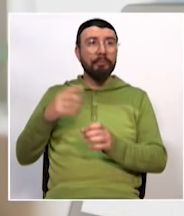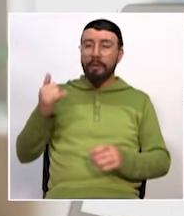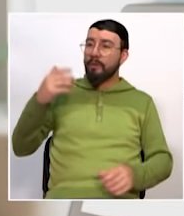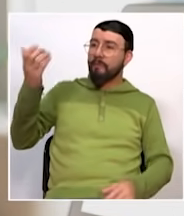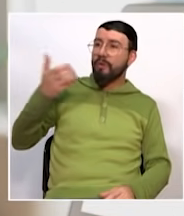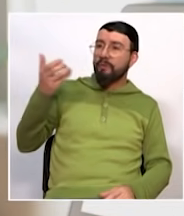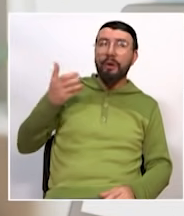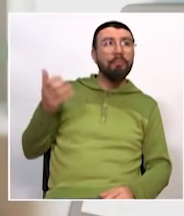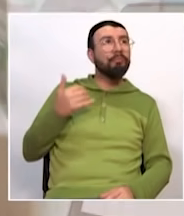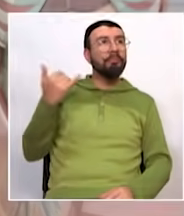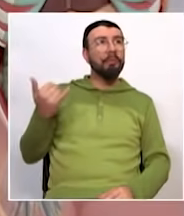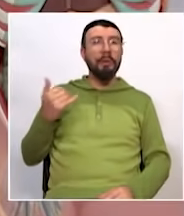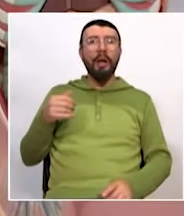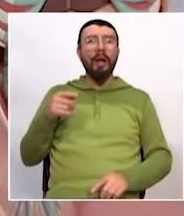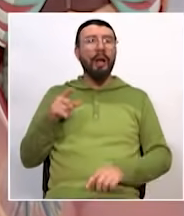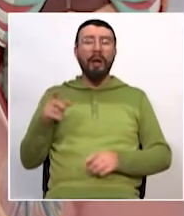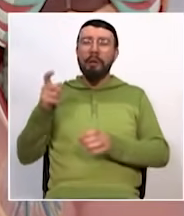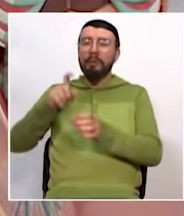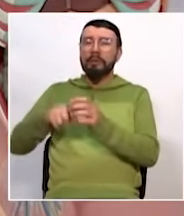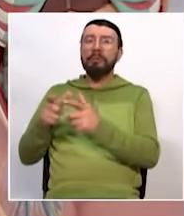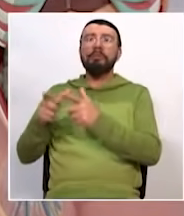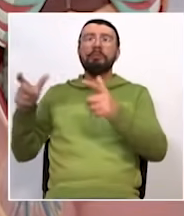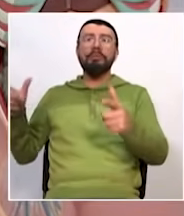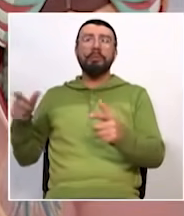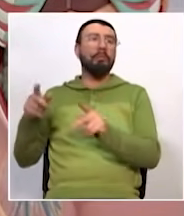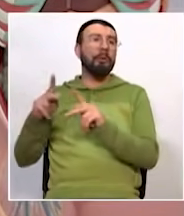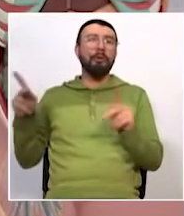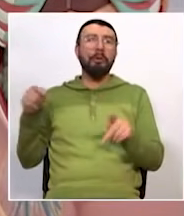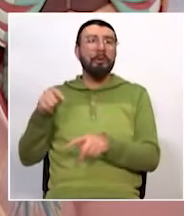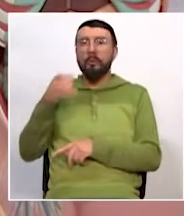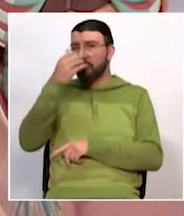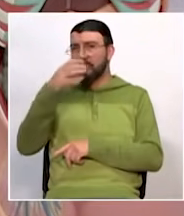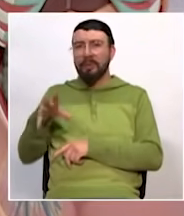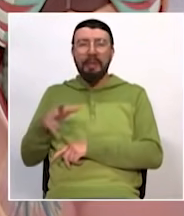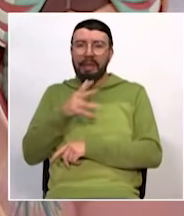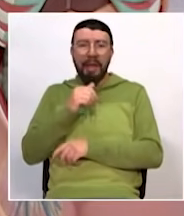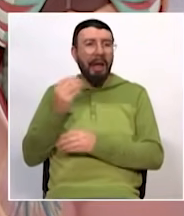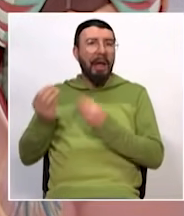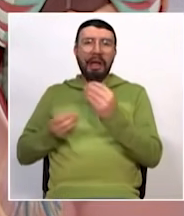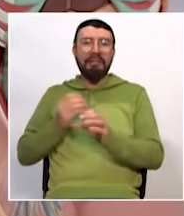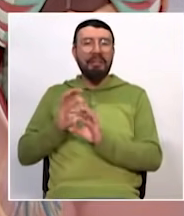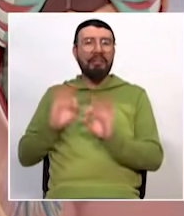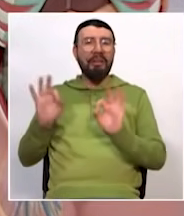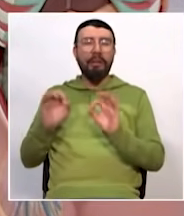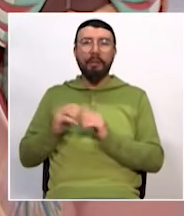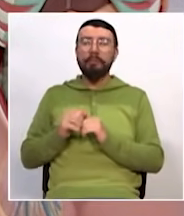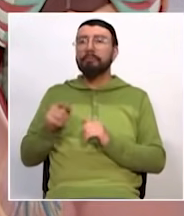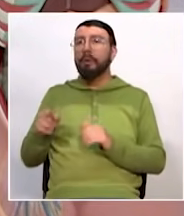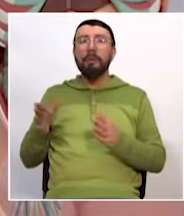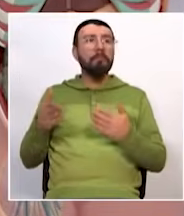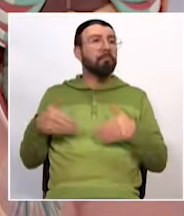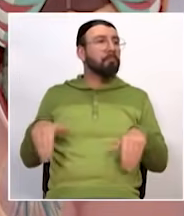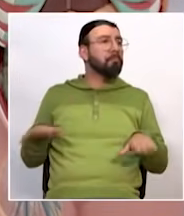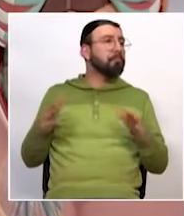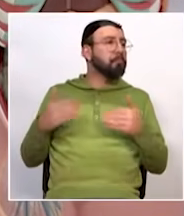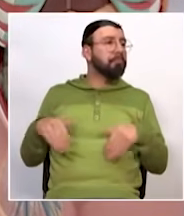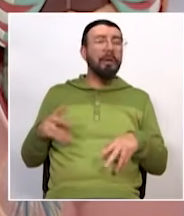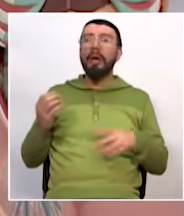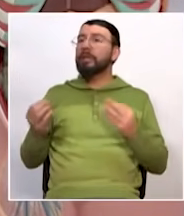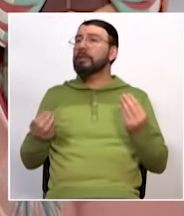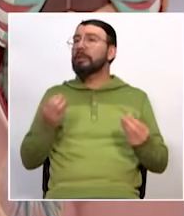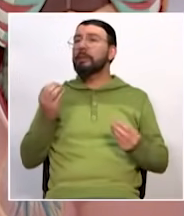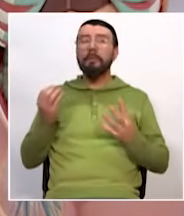que ya no sirven para nada entran en un terreno de desocupación el ocio